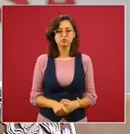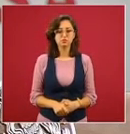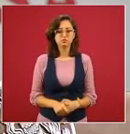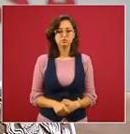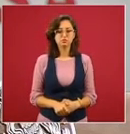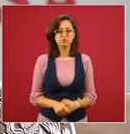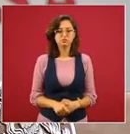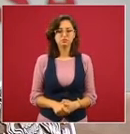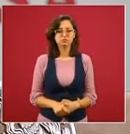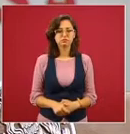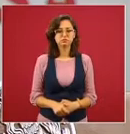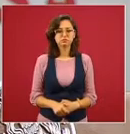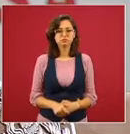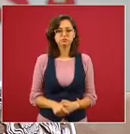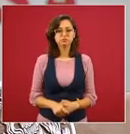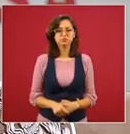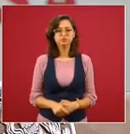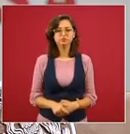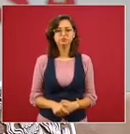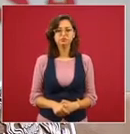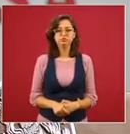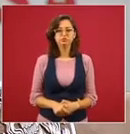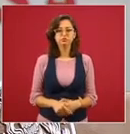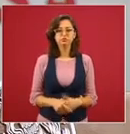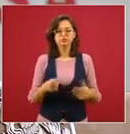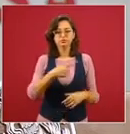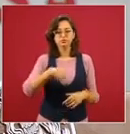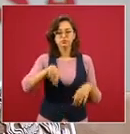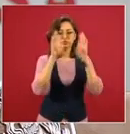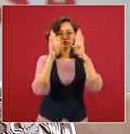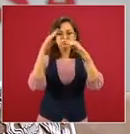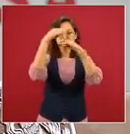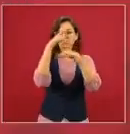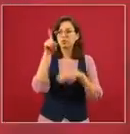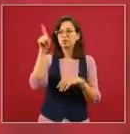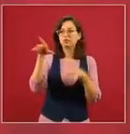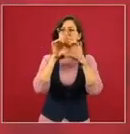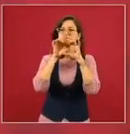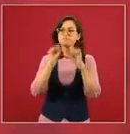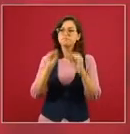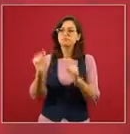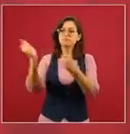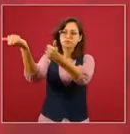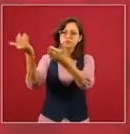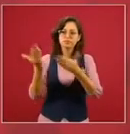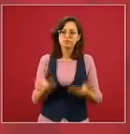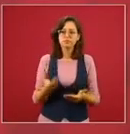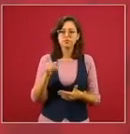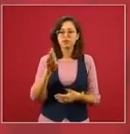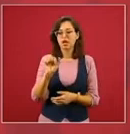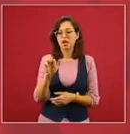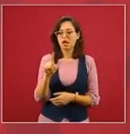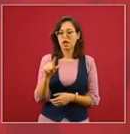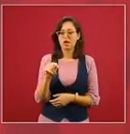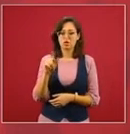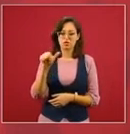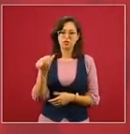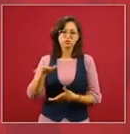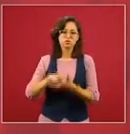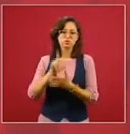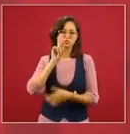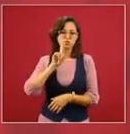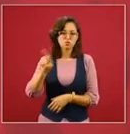Entonces van los conservadores a traer a Maximiliano y a Carlota, la emperatriz,